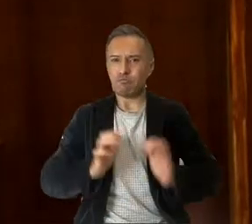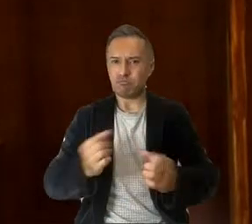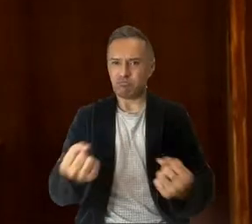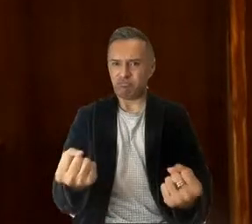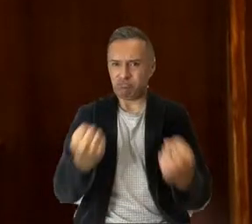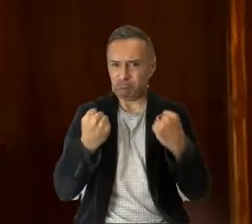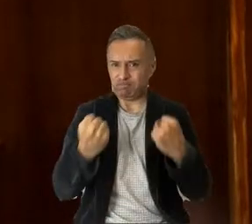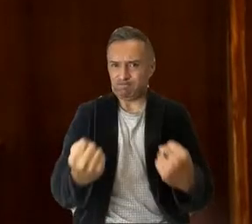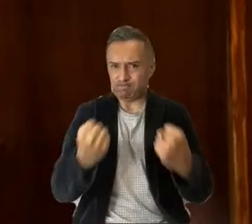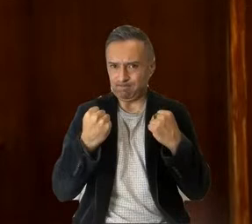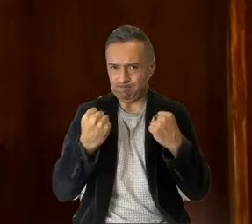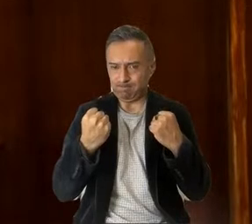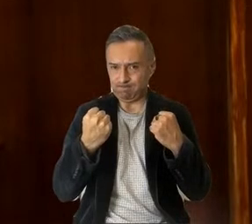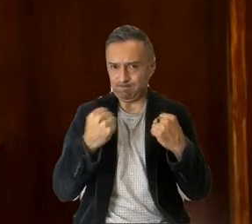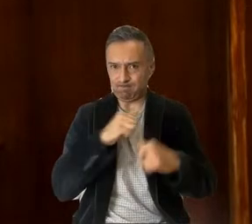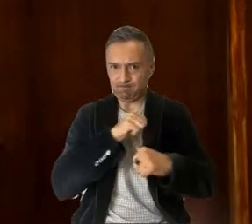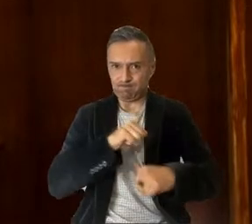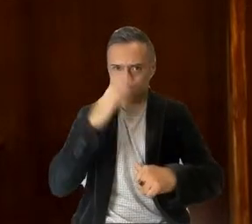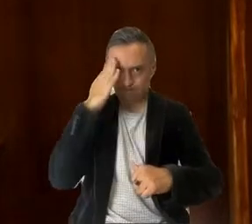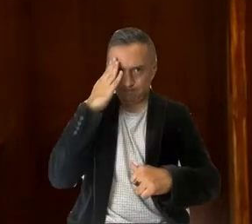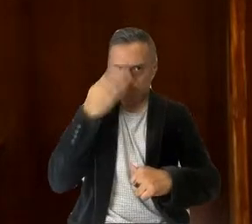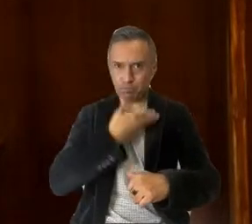Constructivismo.